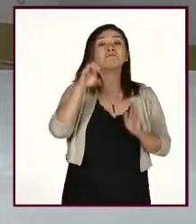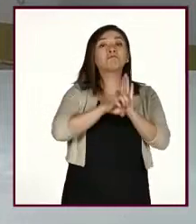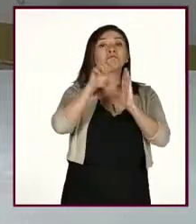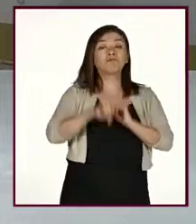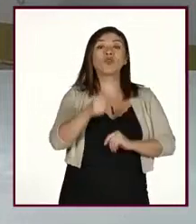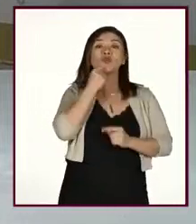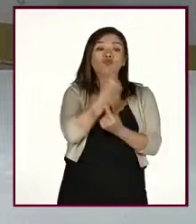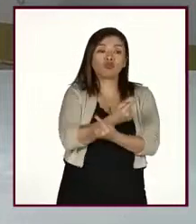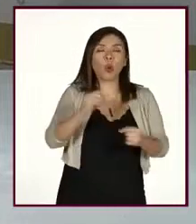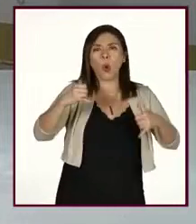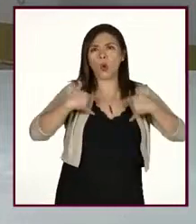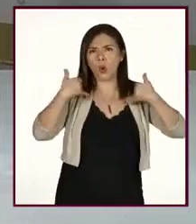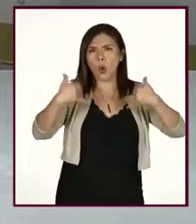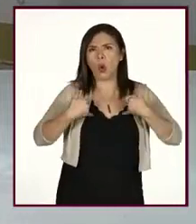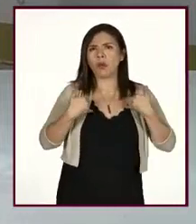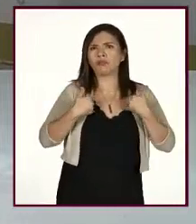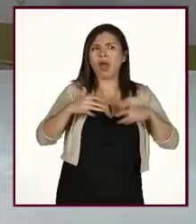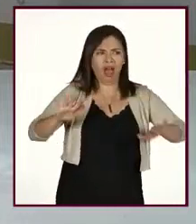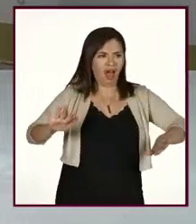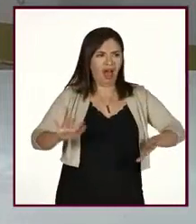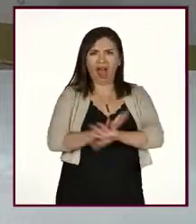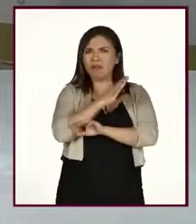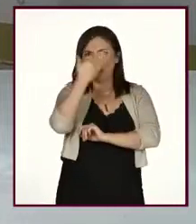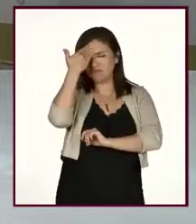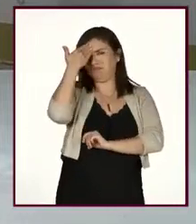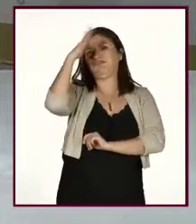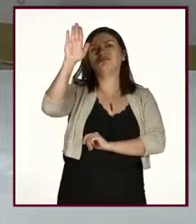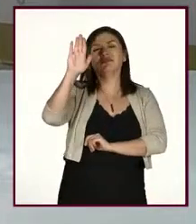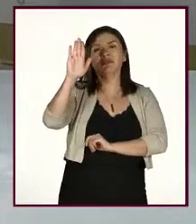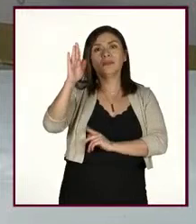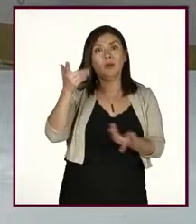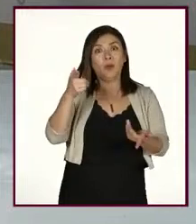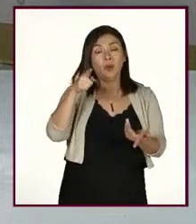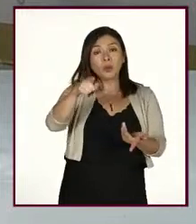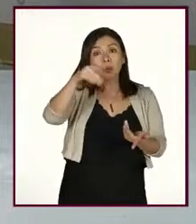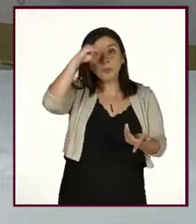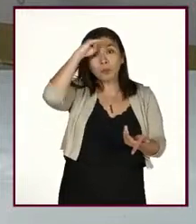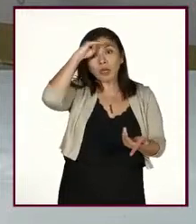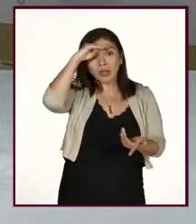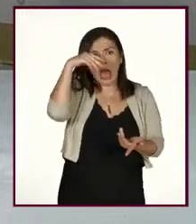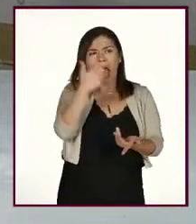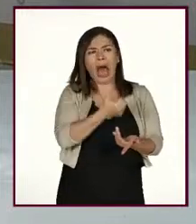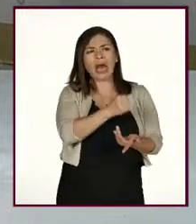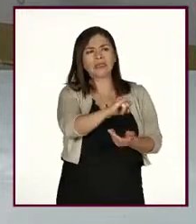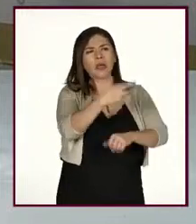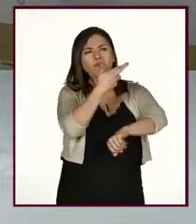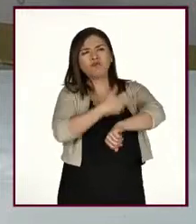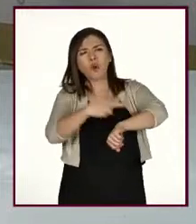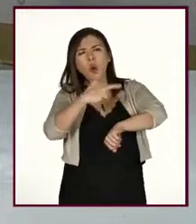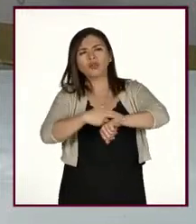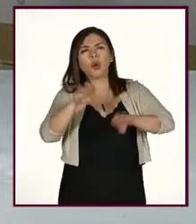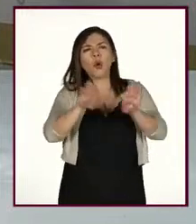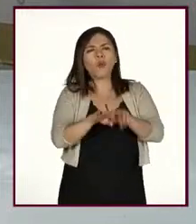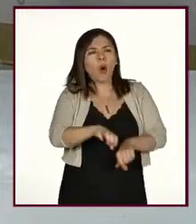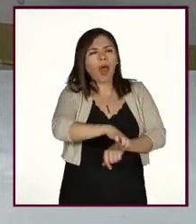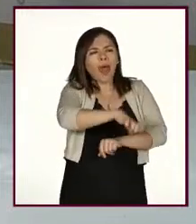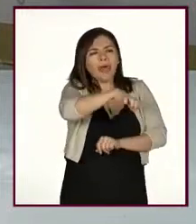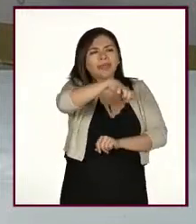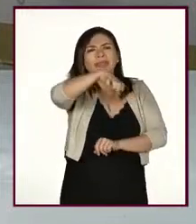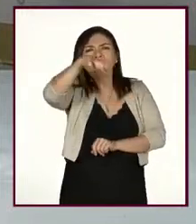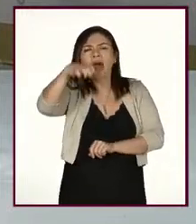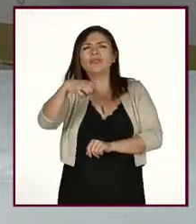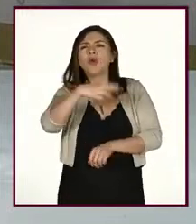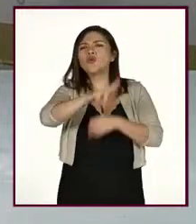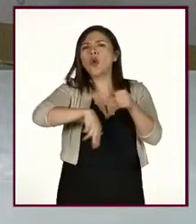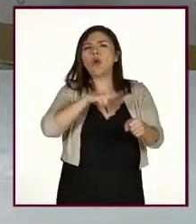un adolescente de un momento a otro cambia, no lo atribuimos al proceso generacional o el proceso, la etapa